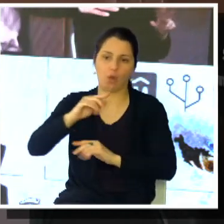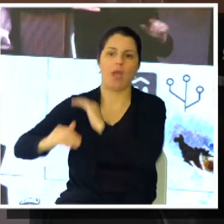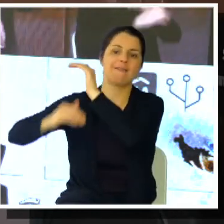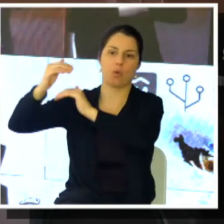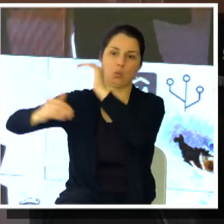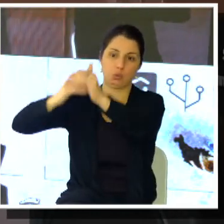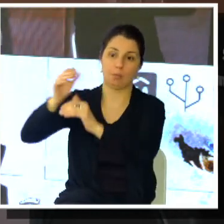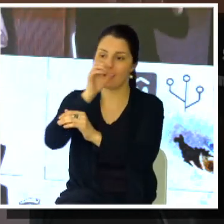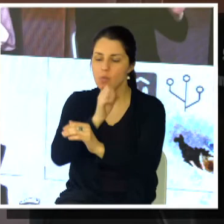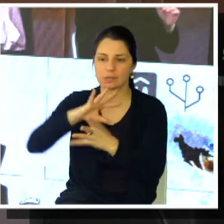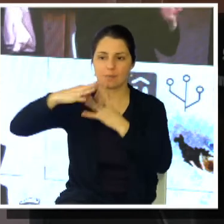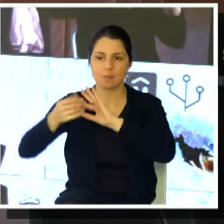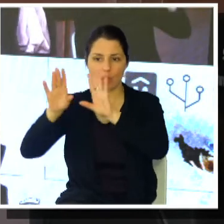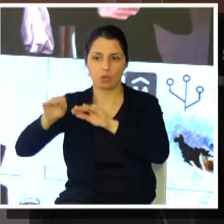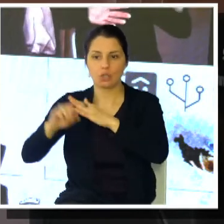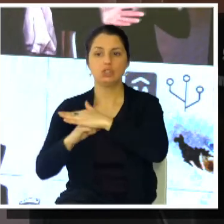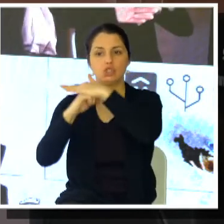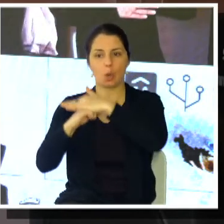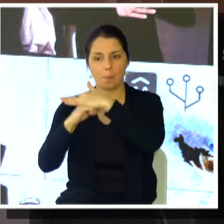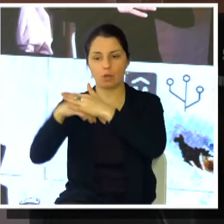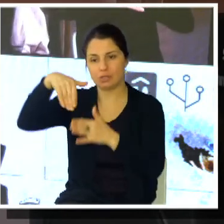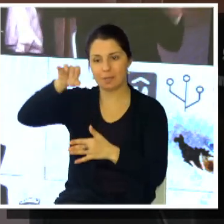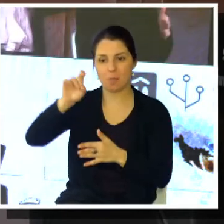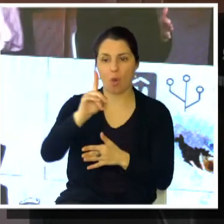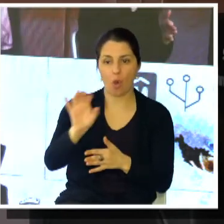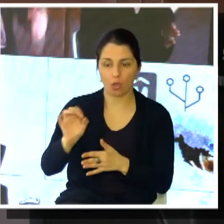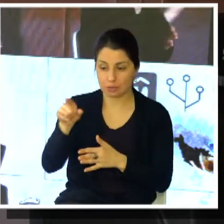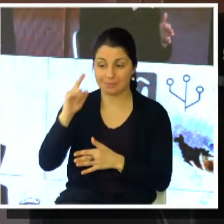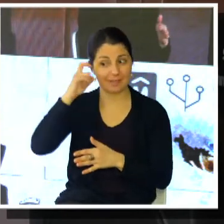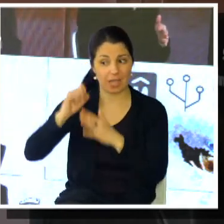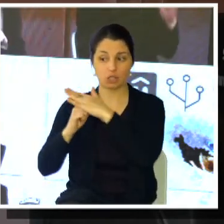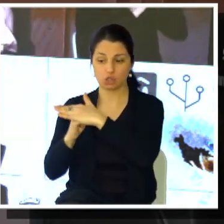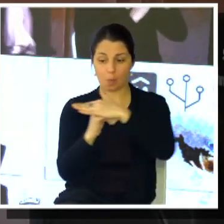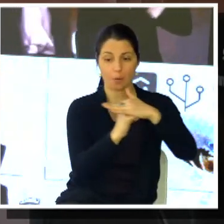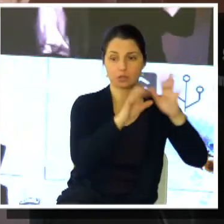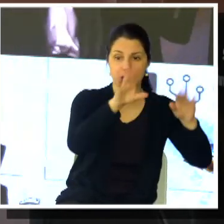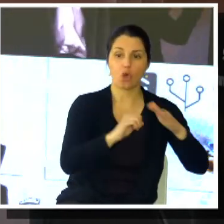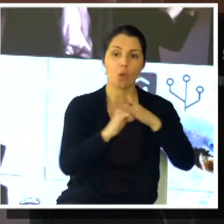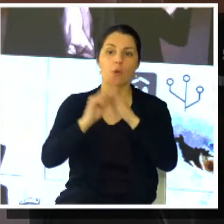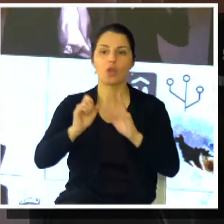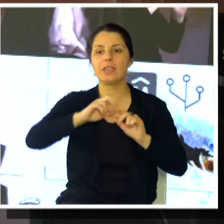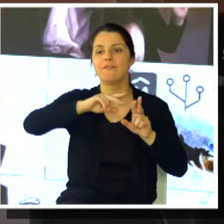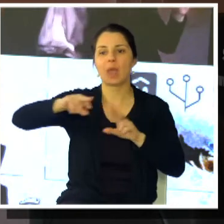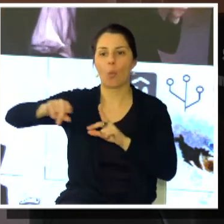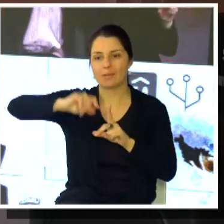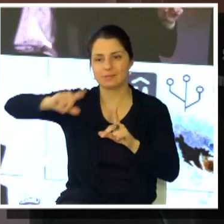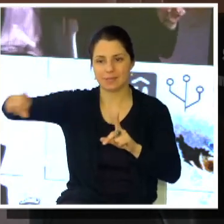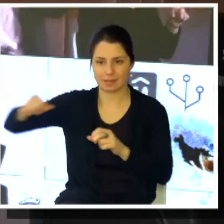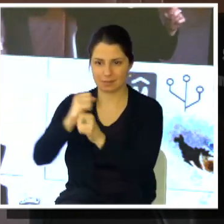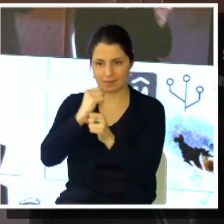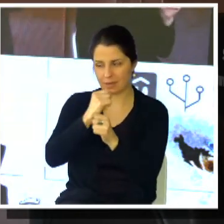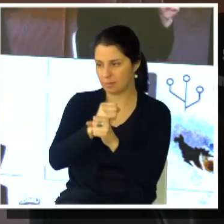en todos sus modos, ¿no? Hoy tenemos un soporte de uno de los modos, la idea es que se soporten en todos los modos y en todas las frecuencias que nosotros manejamos.